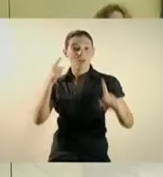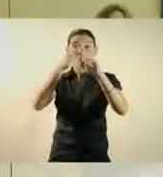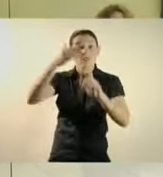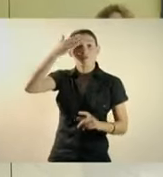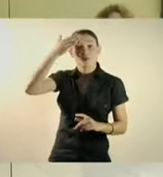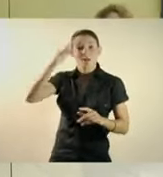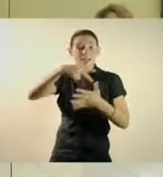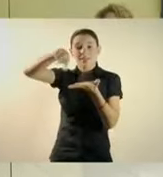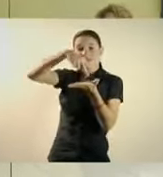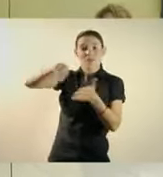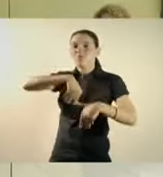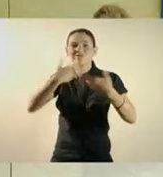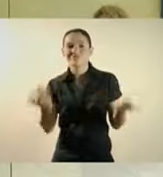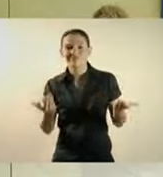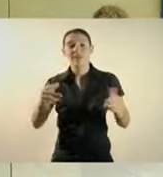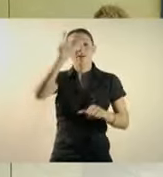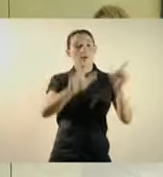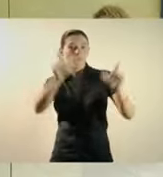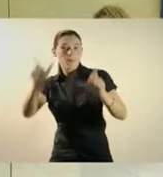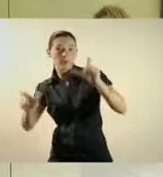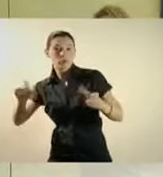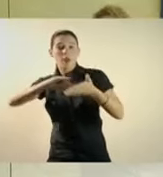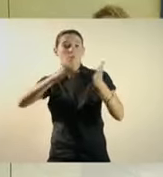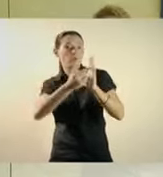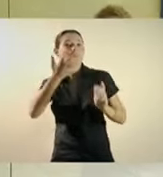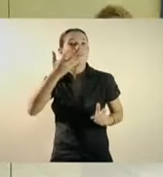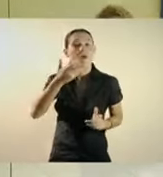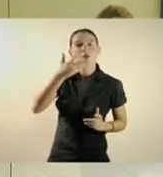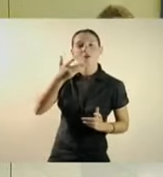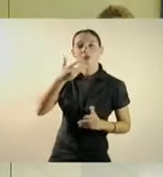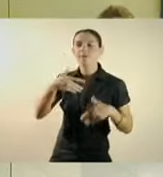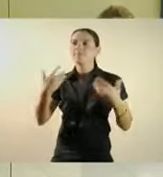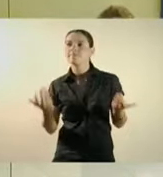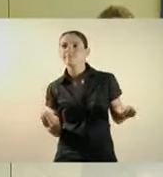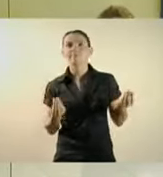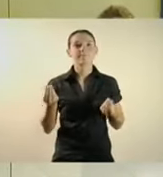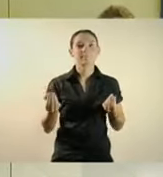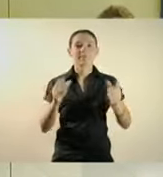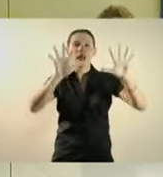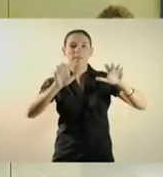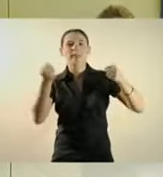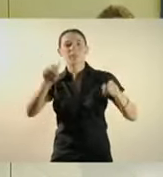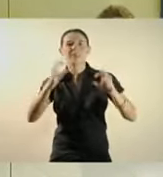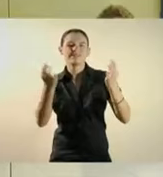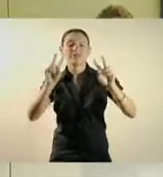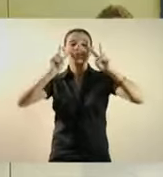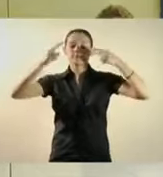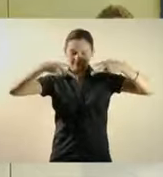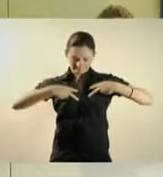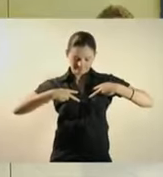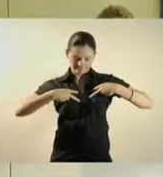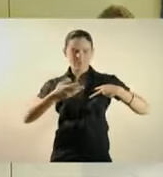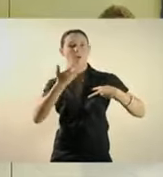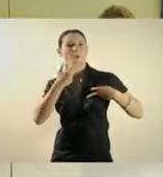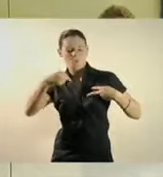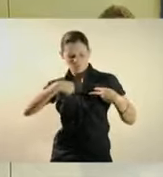de dancing es que las personas que conozcan el proyecto pues aprendan a conocerse a sí mismas,